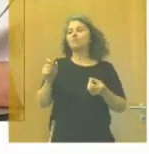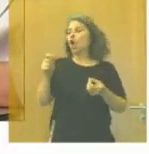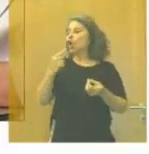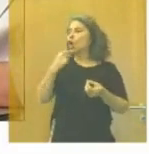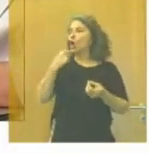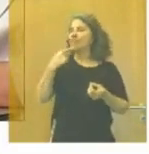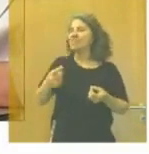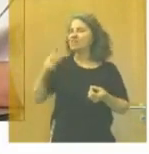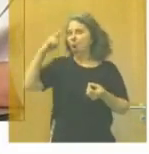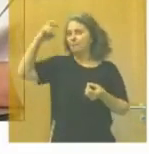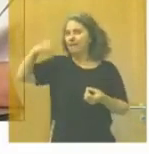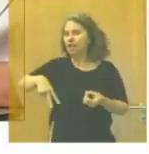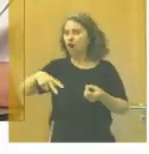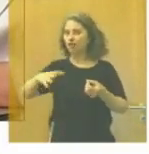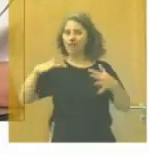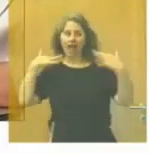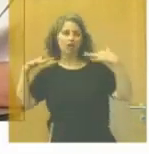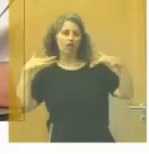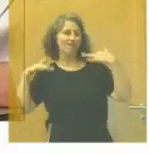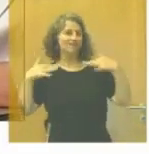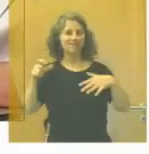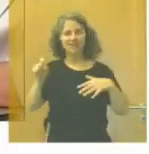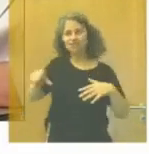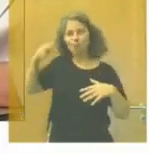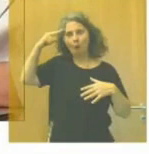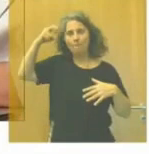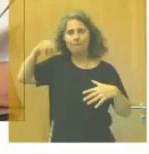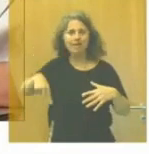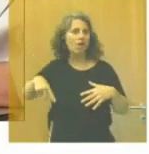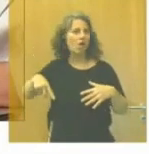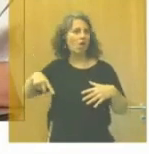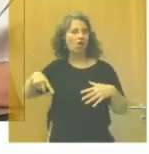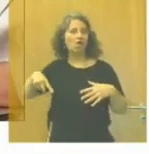de los y las adolescentes es